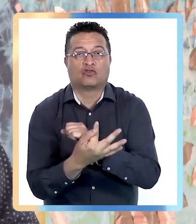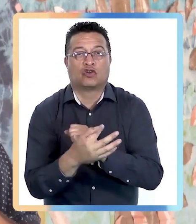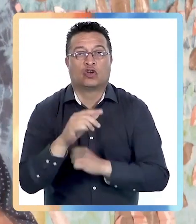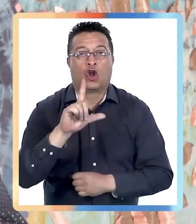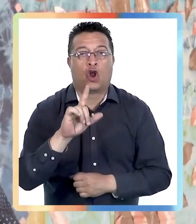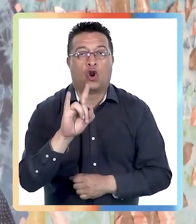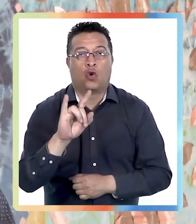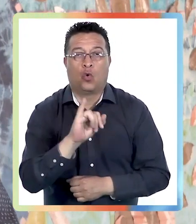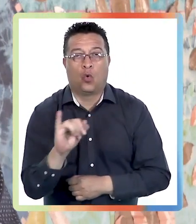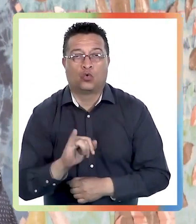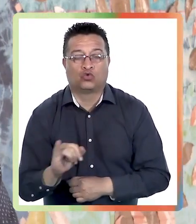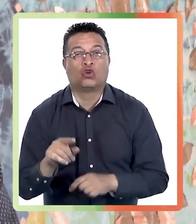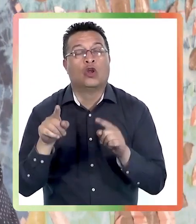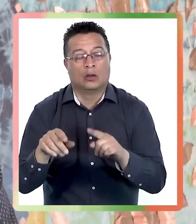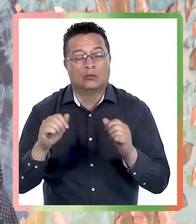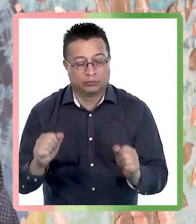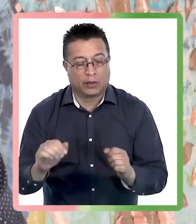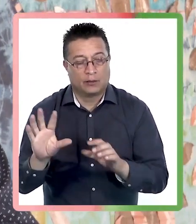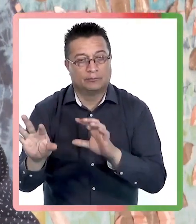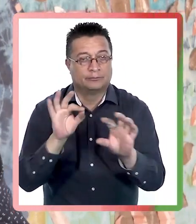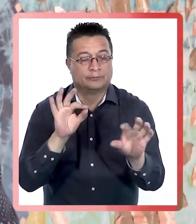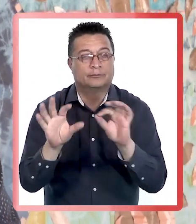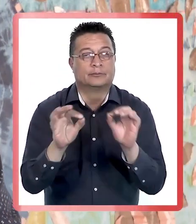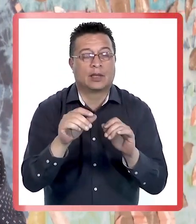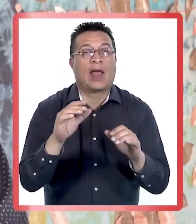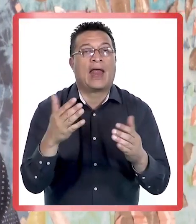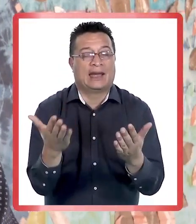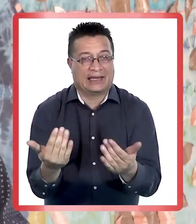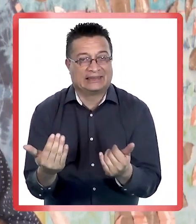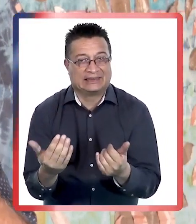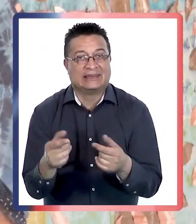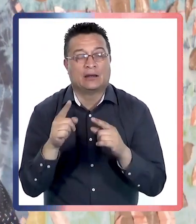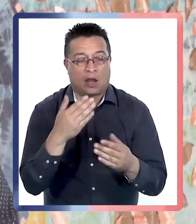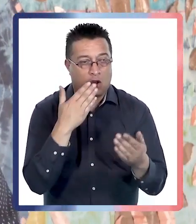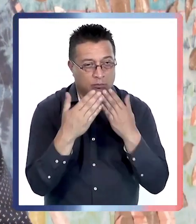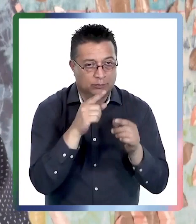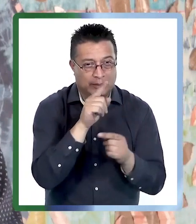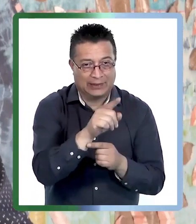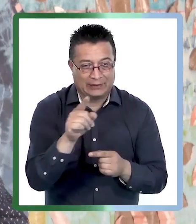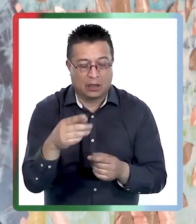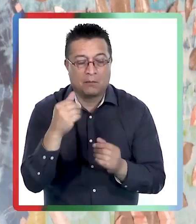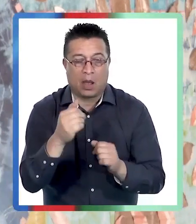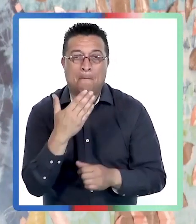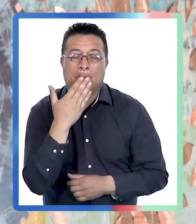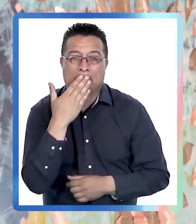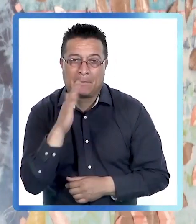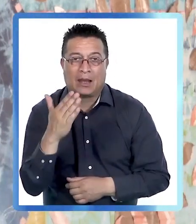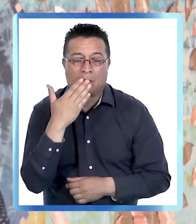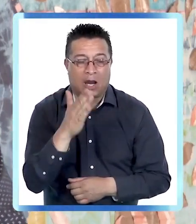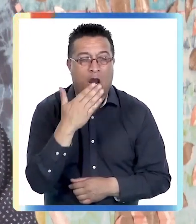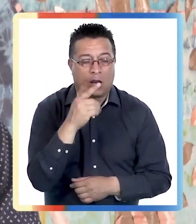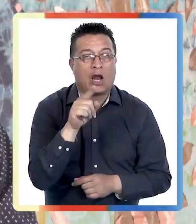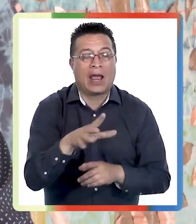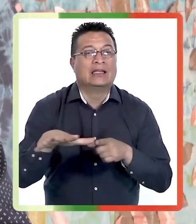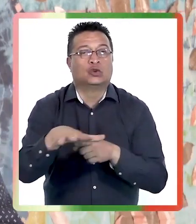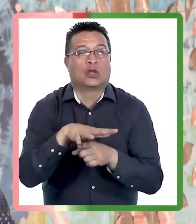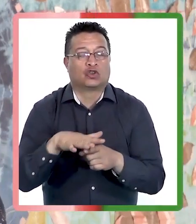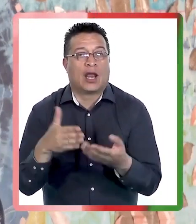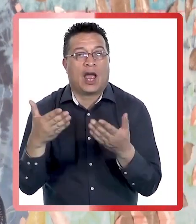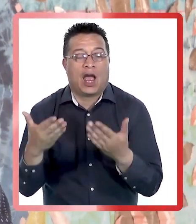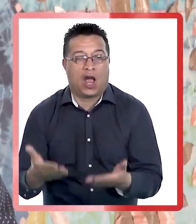fundación luz iniciar un proceso de innovación abierta en que detectamos una necesidad conversamos con ella Tratamos de mejorar